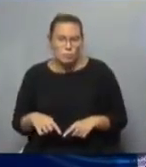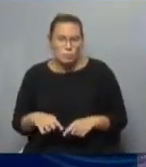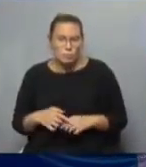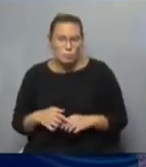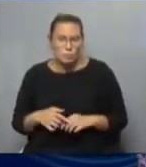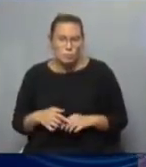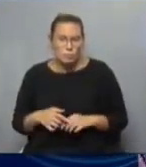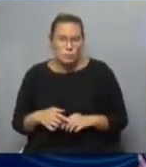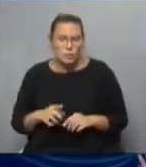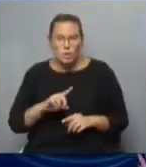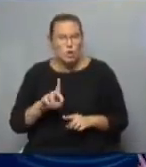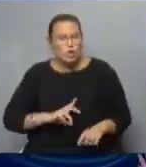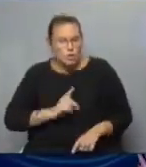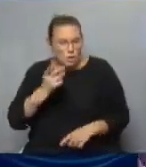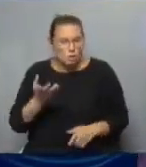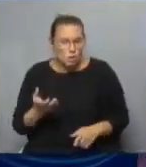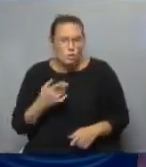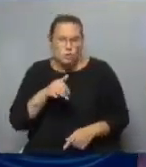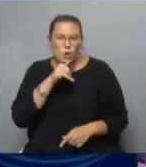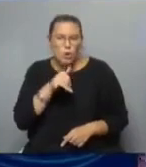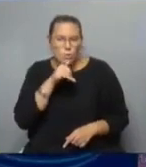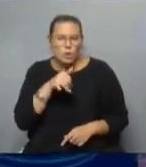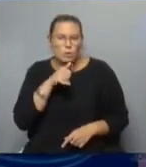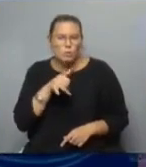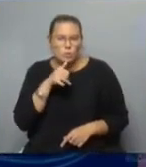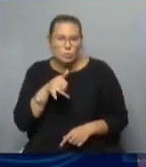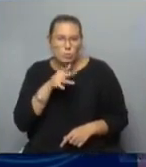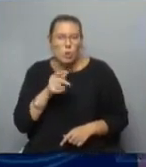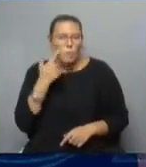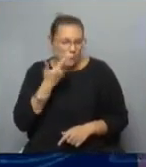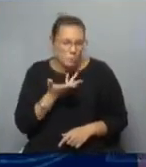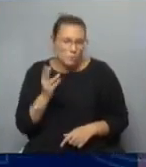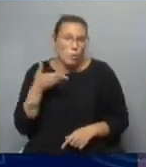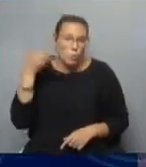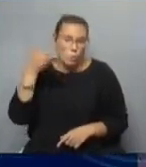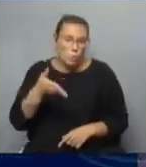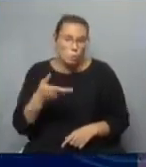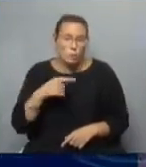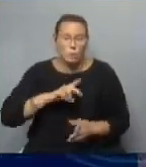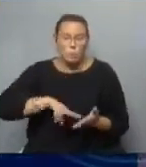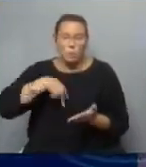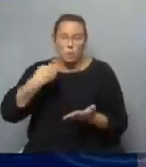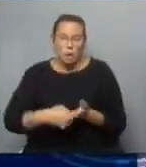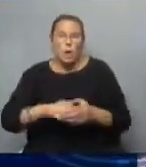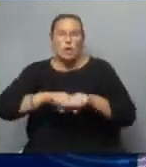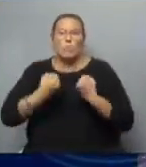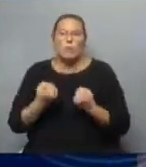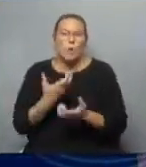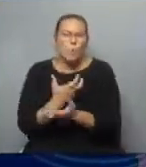¿cómo te decir? Indignamente, ¿no? Yo cuento esta anécdota como muestra. Fui un día, me había caído, me había roto un